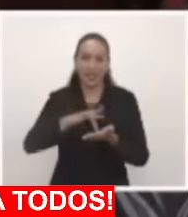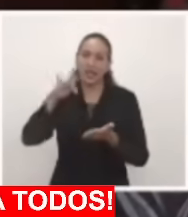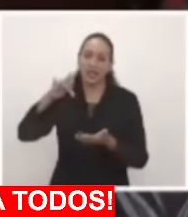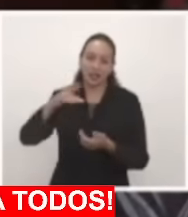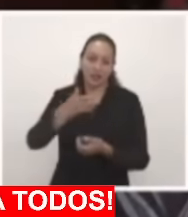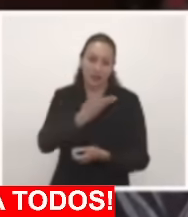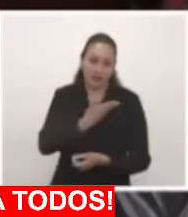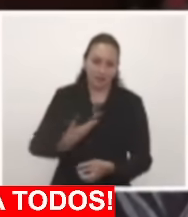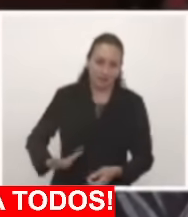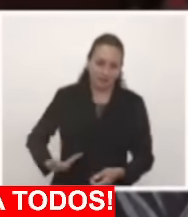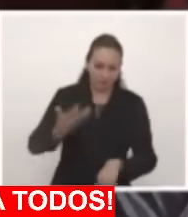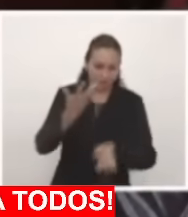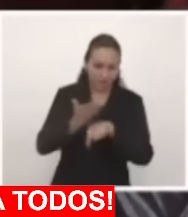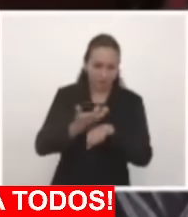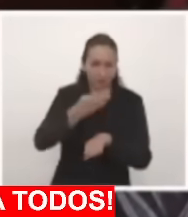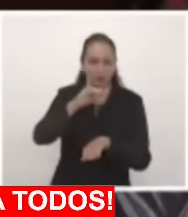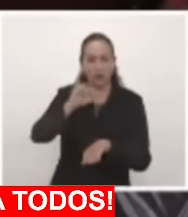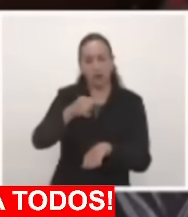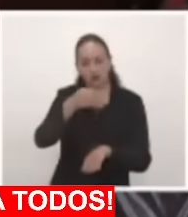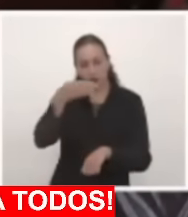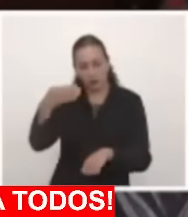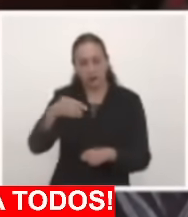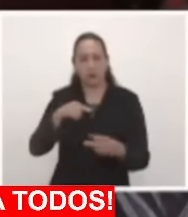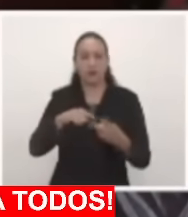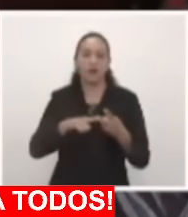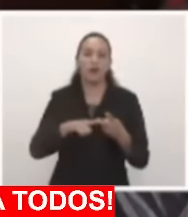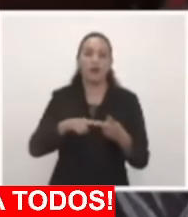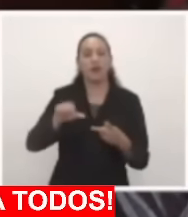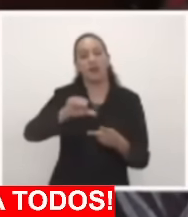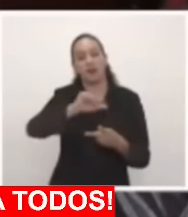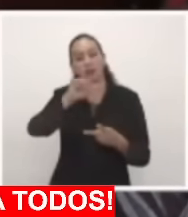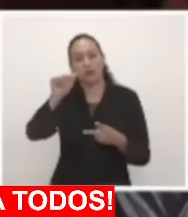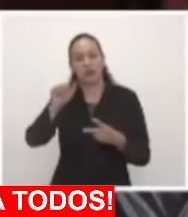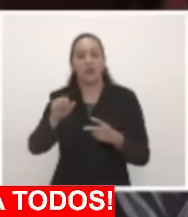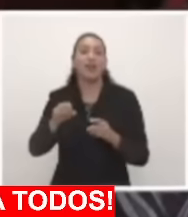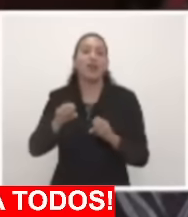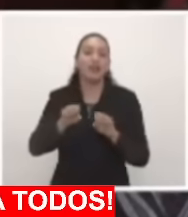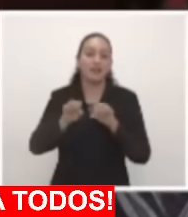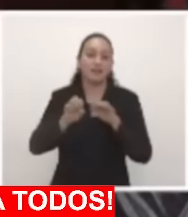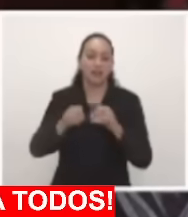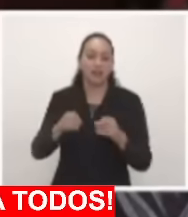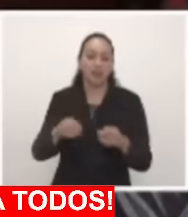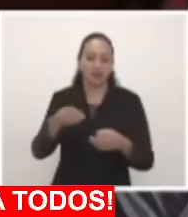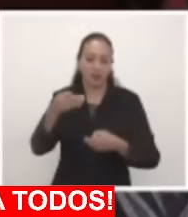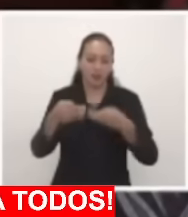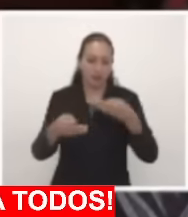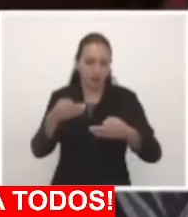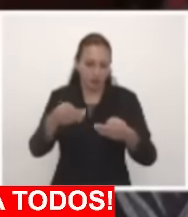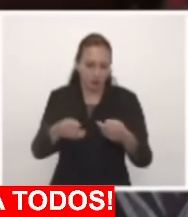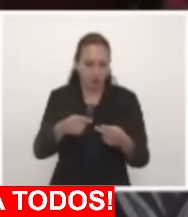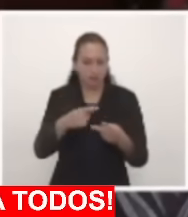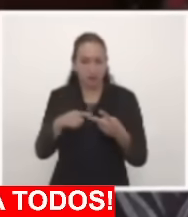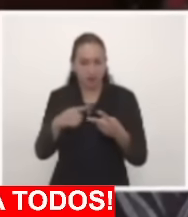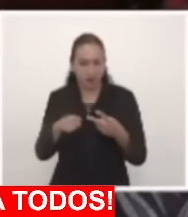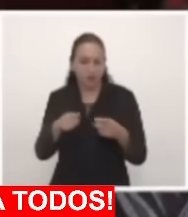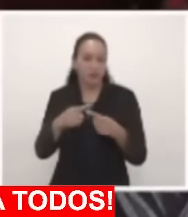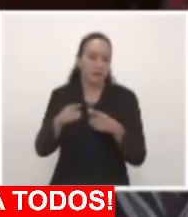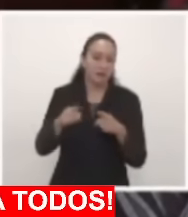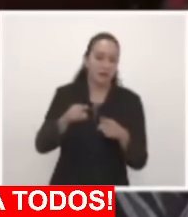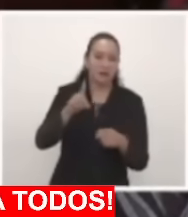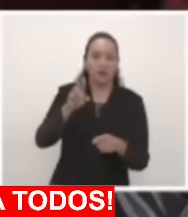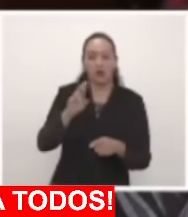biden de la parte de Jamie michelson del departamento de Justicia veo aquí a